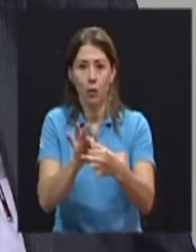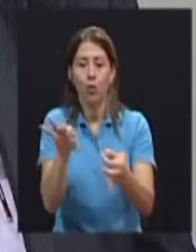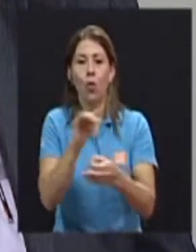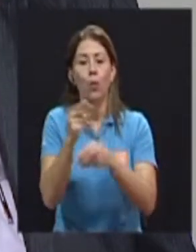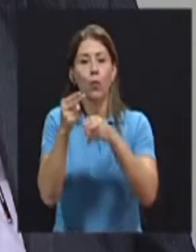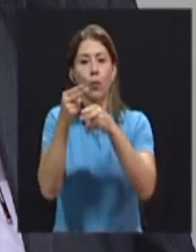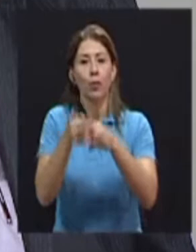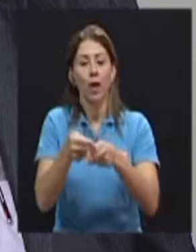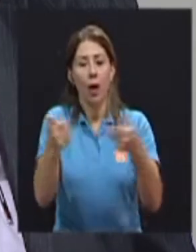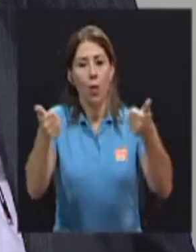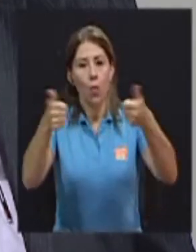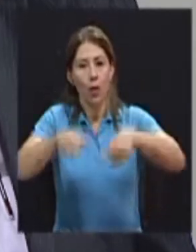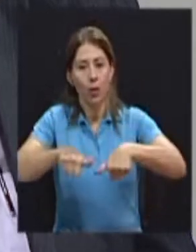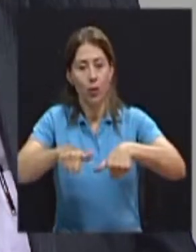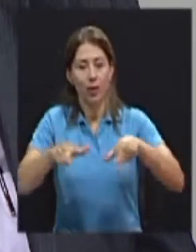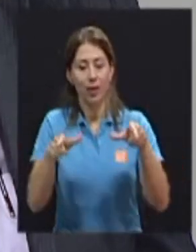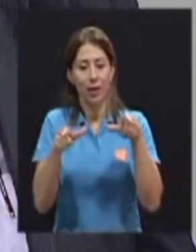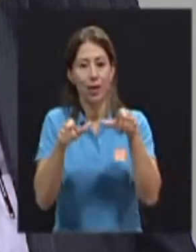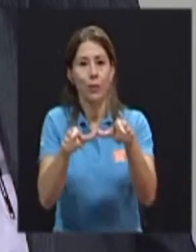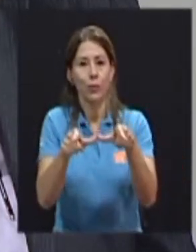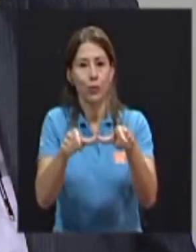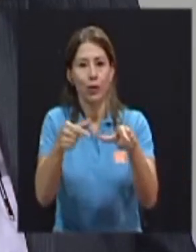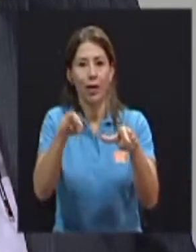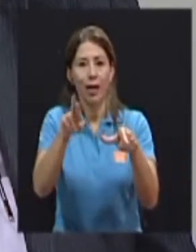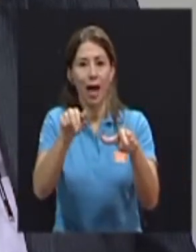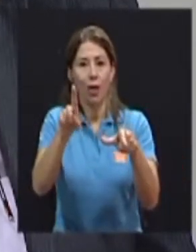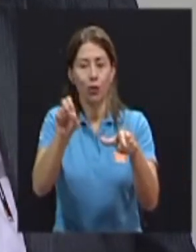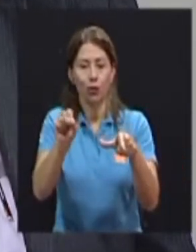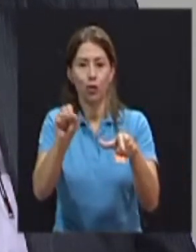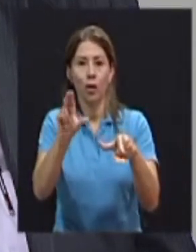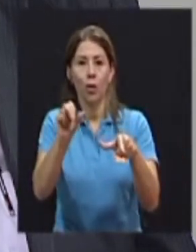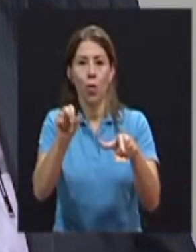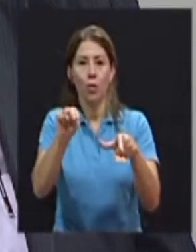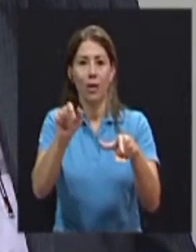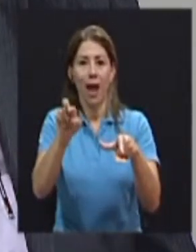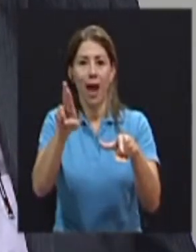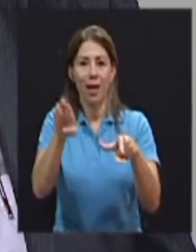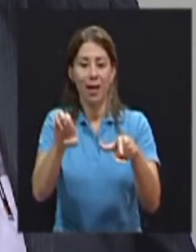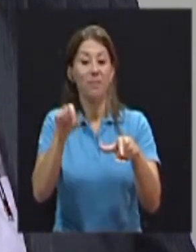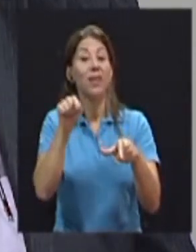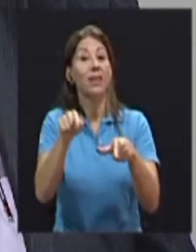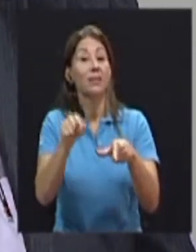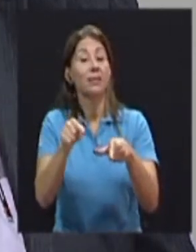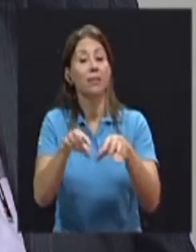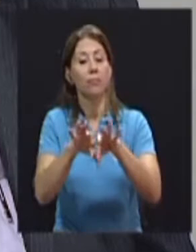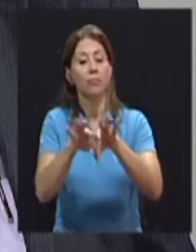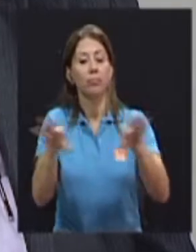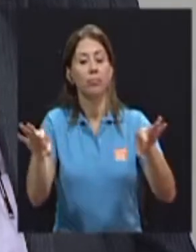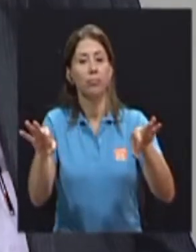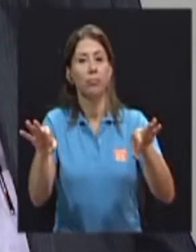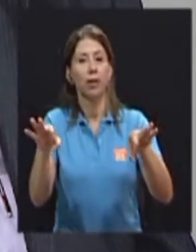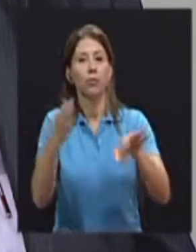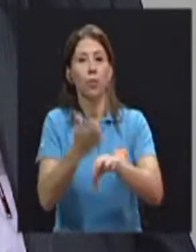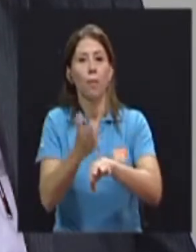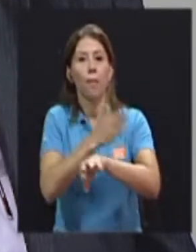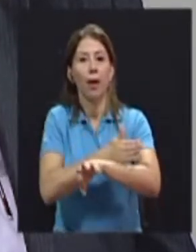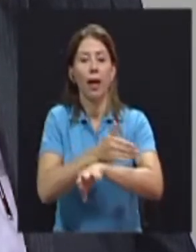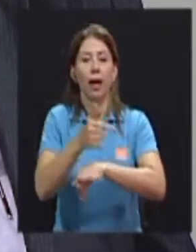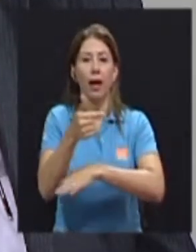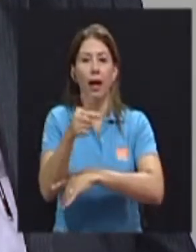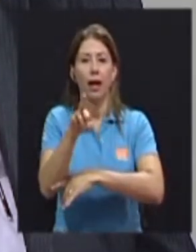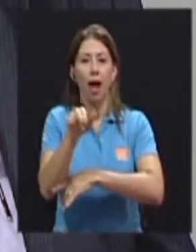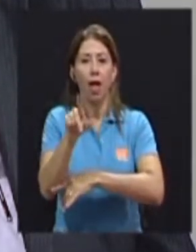y grados universitarios de CONARE, un grado asociado o un pregrado que existe en todas nuestras carreras y que